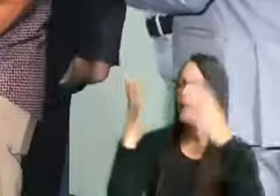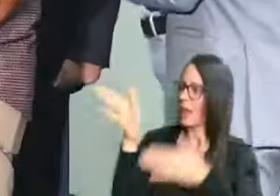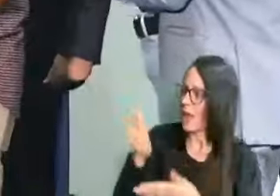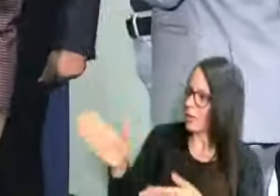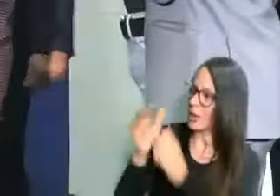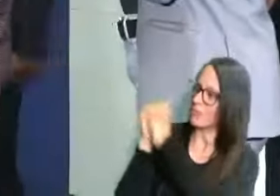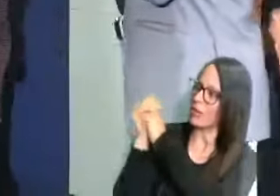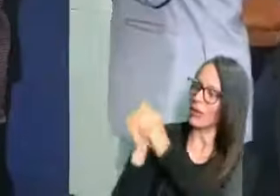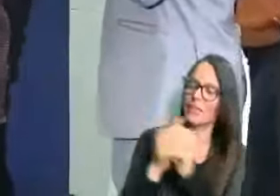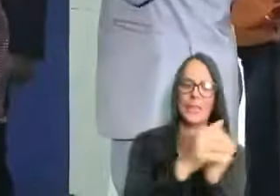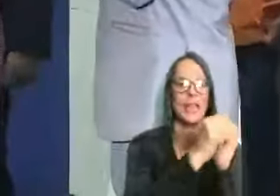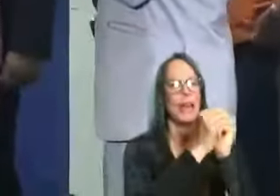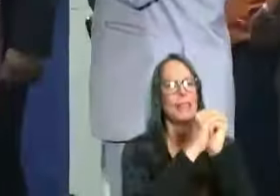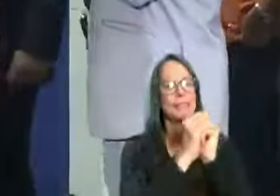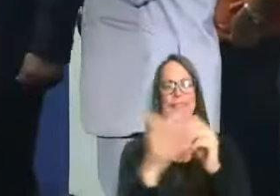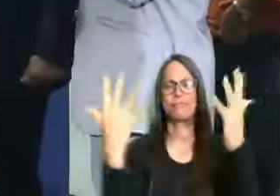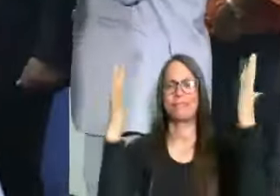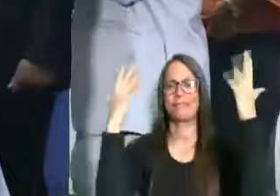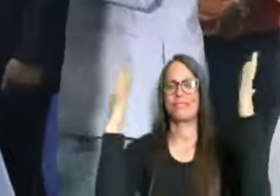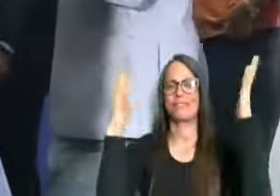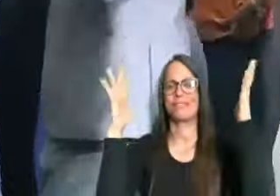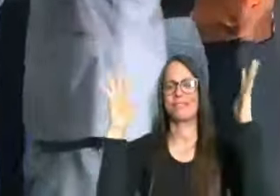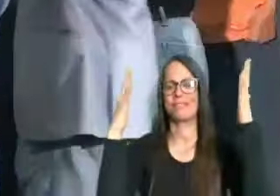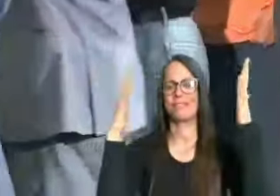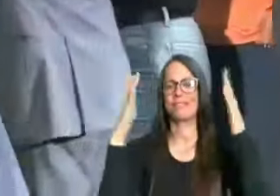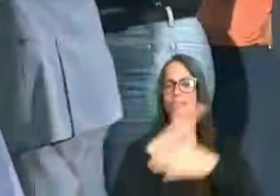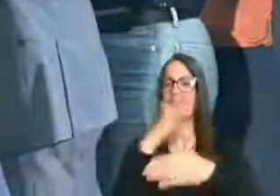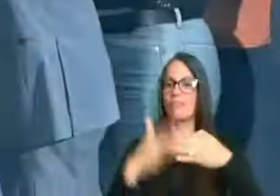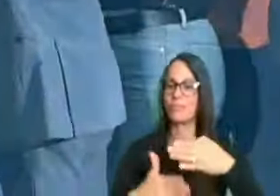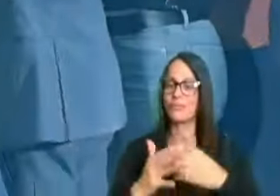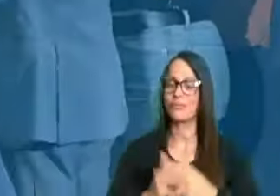gracias B